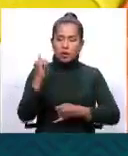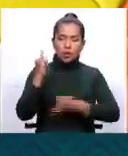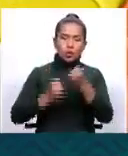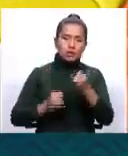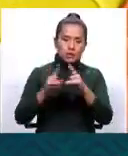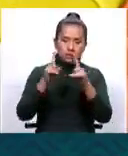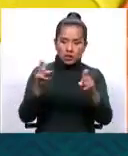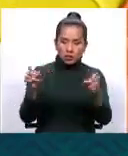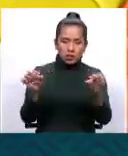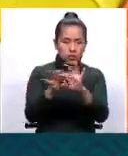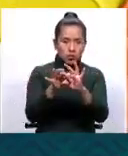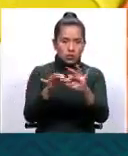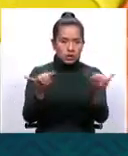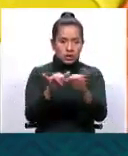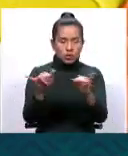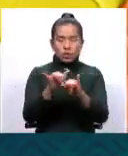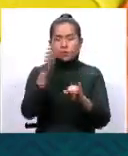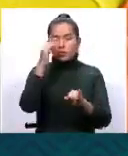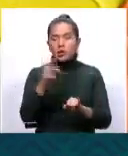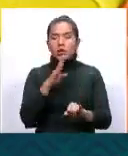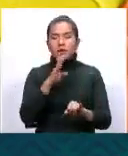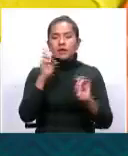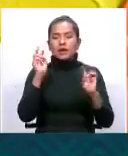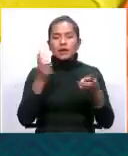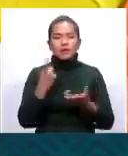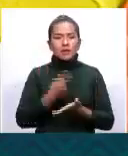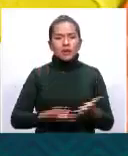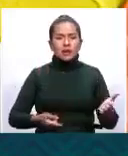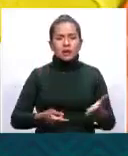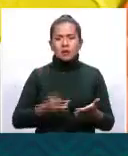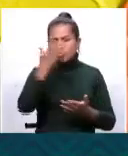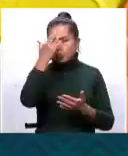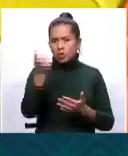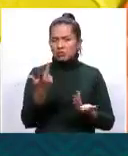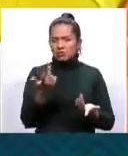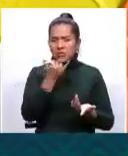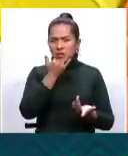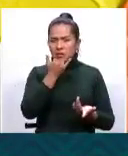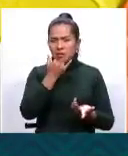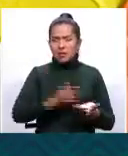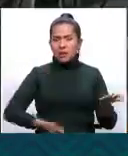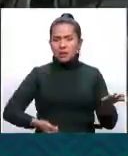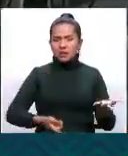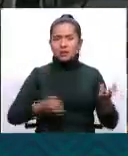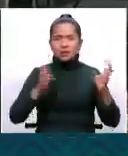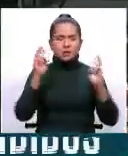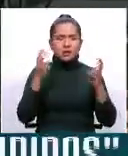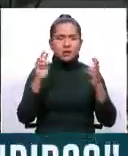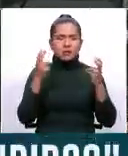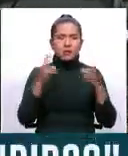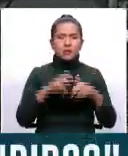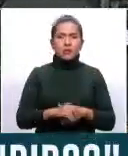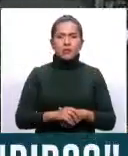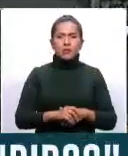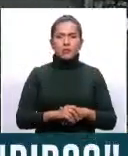pregunta porque tiene que ver con el tema de ¿por qué ha pasado en realidad